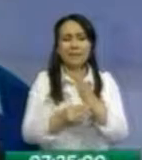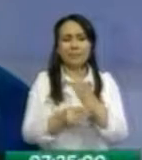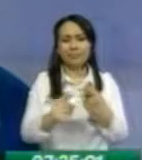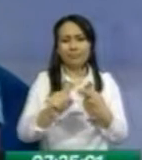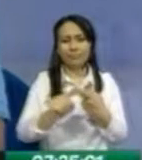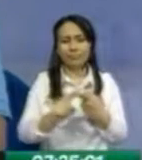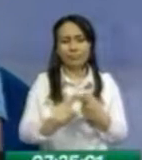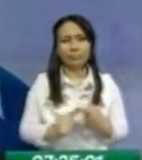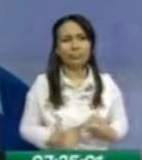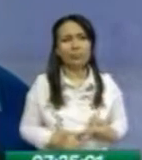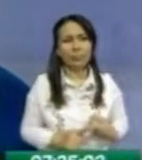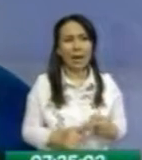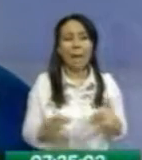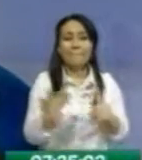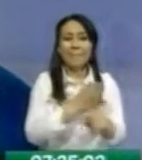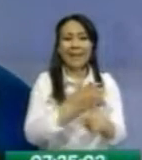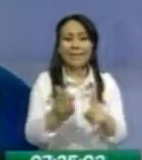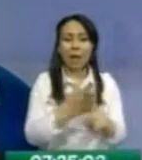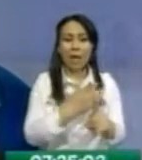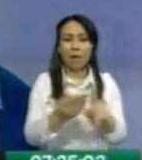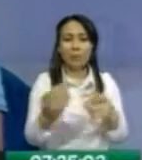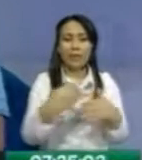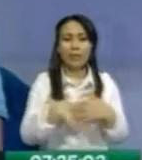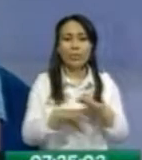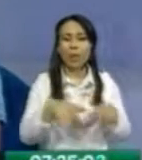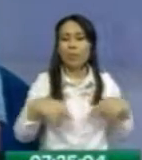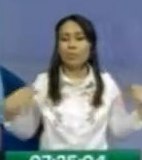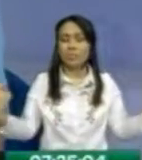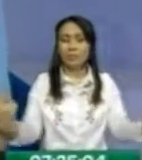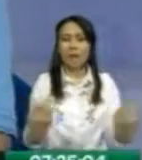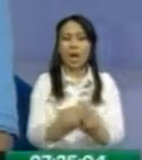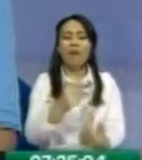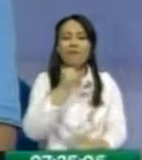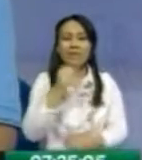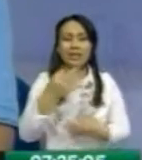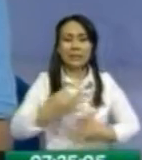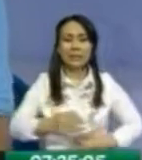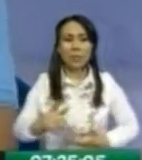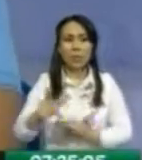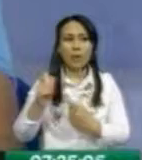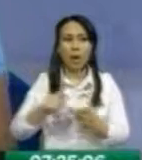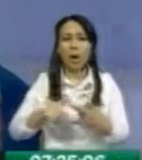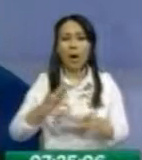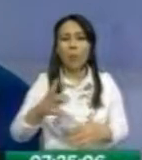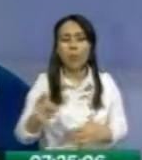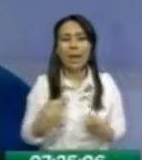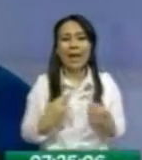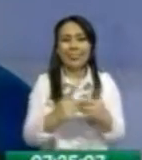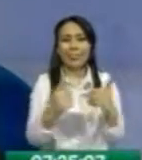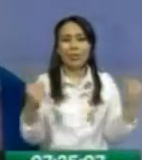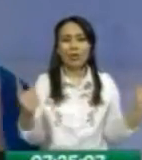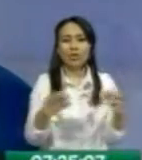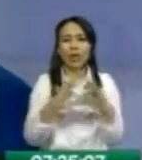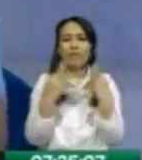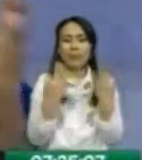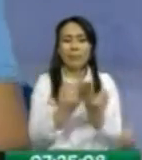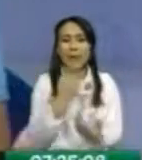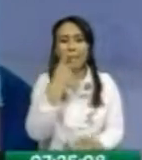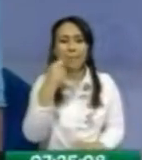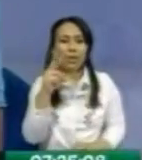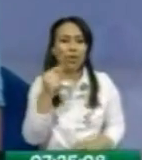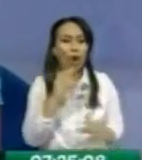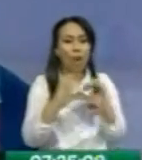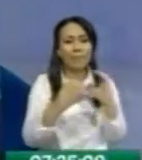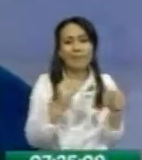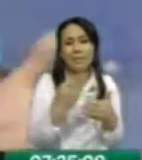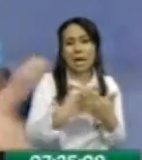cuáles? Por ejemplo, la violencia en los sectores, el tema de inseguridad, el divorcio dentro de la familia, padres no conversan